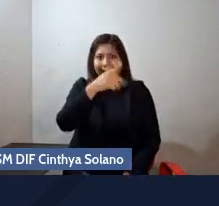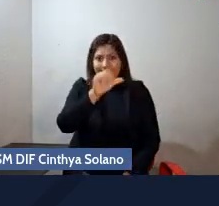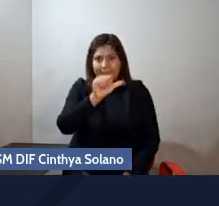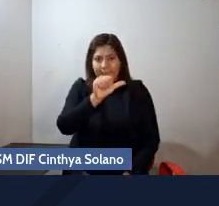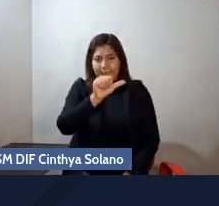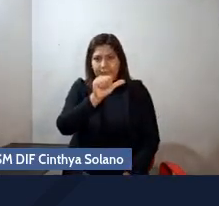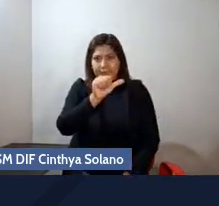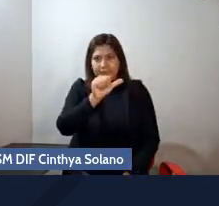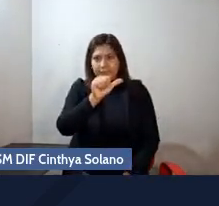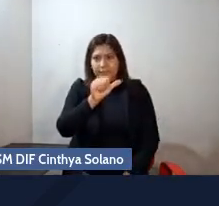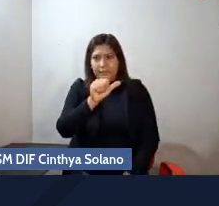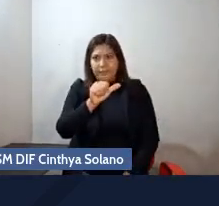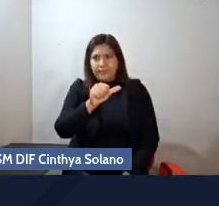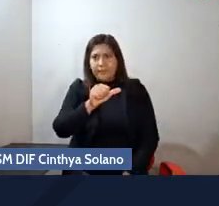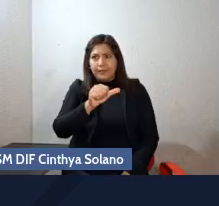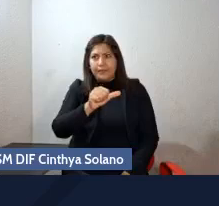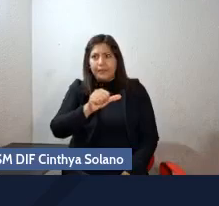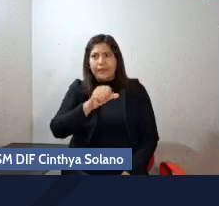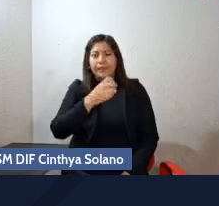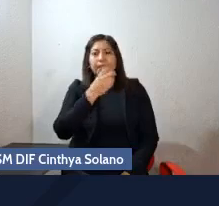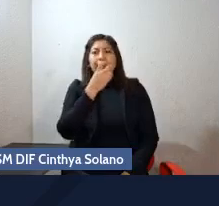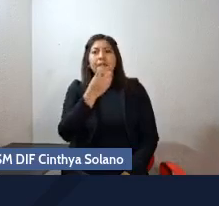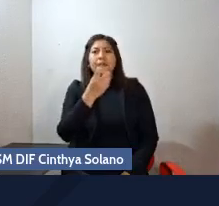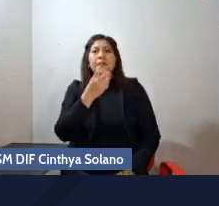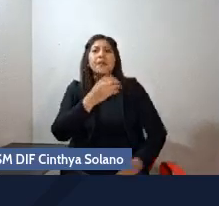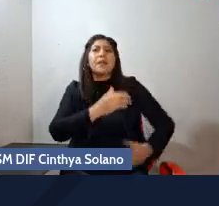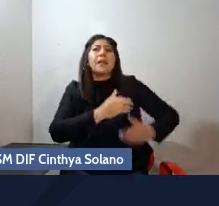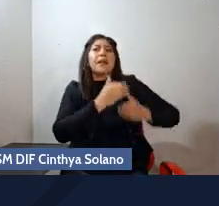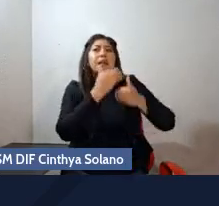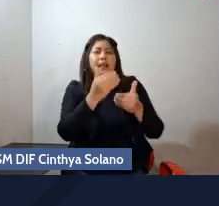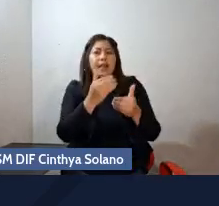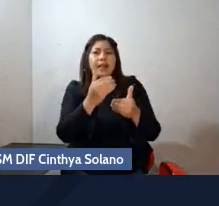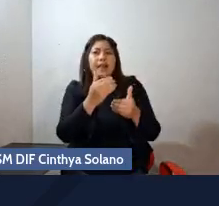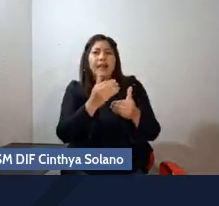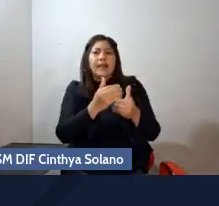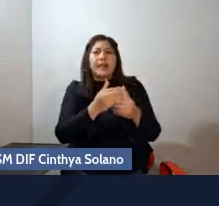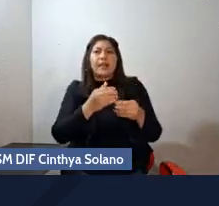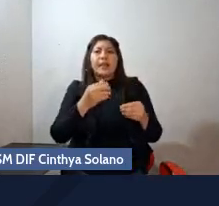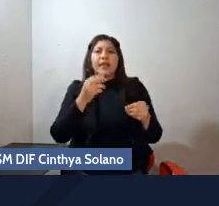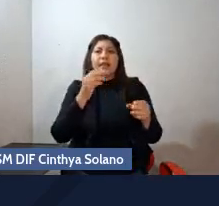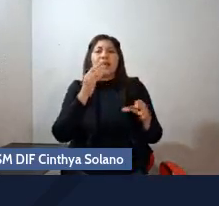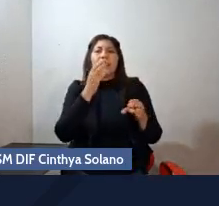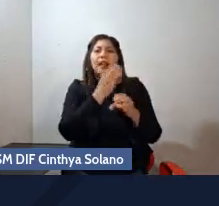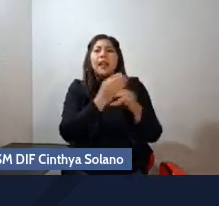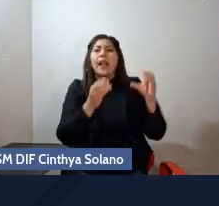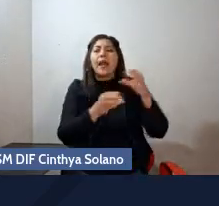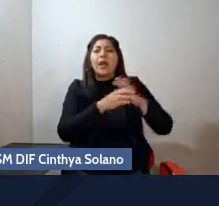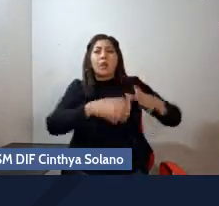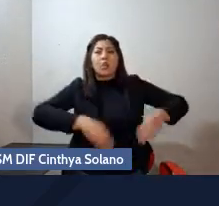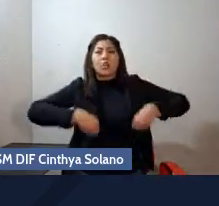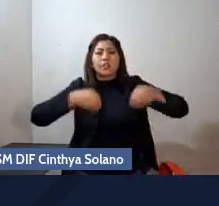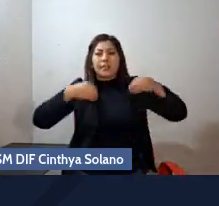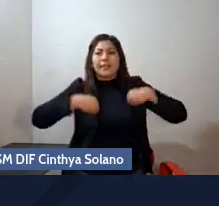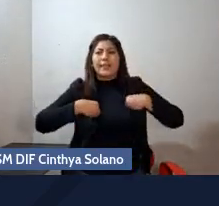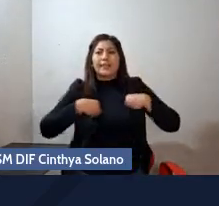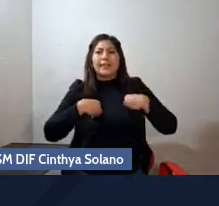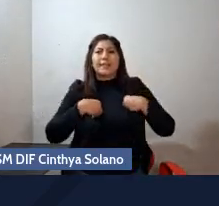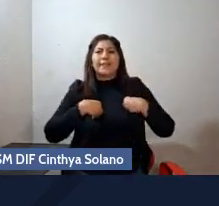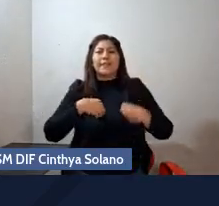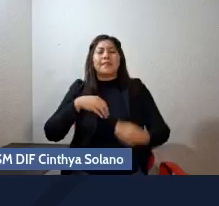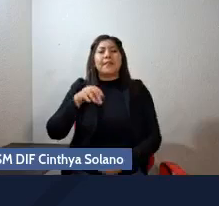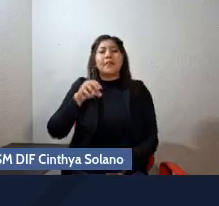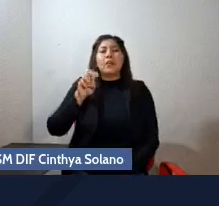podría establecer el usufructo vitalicio. El usufructo vitalicio es que yo voy a seguir